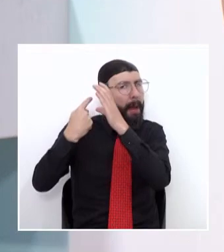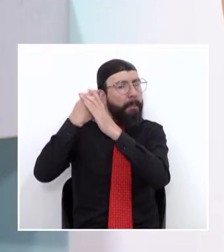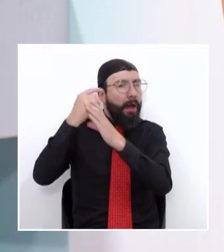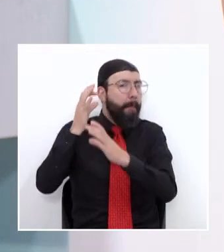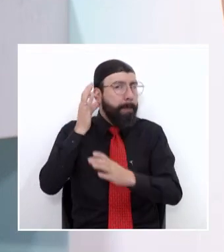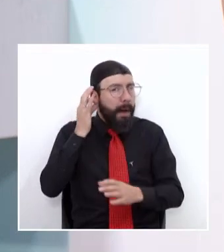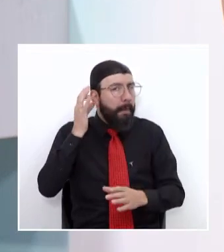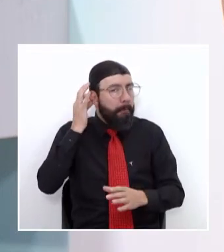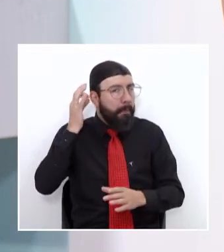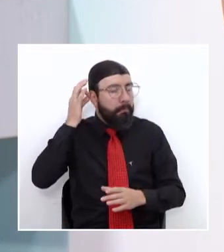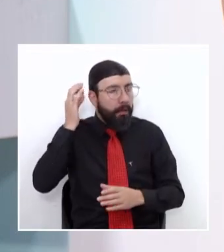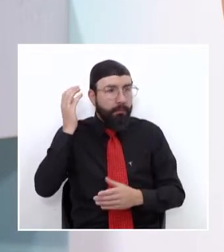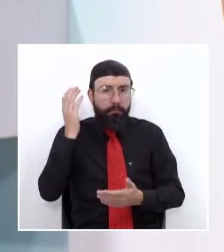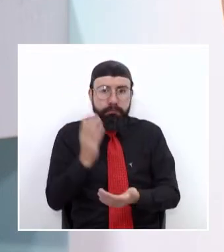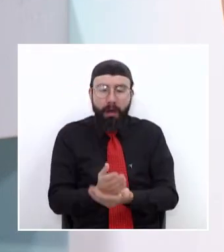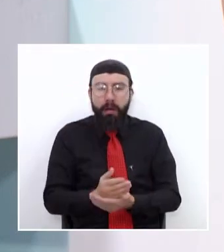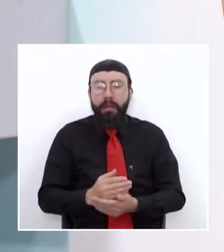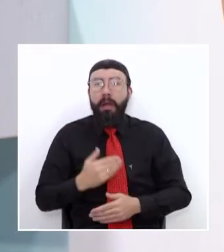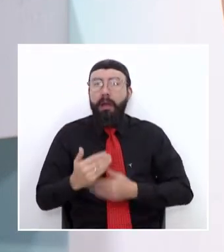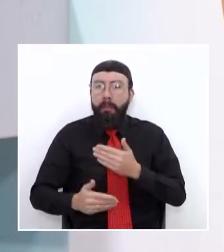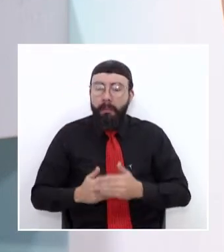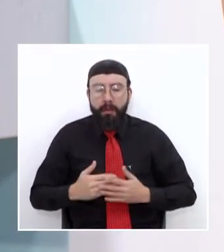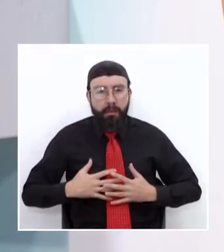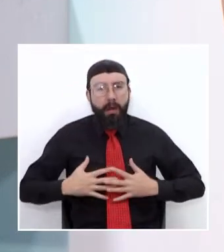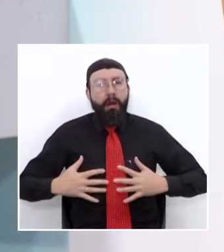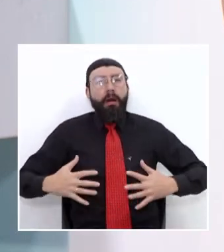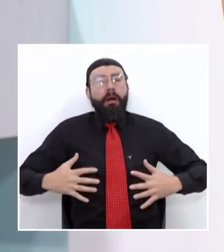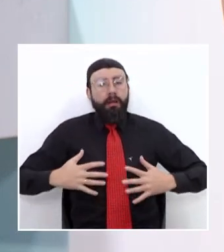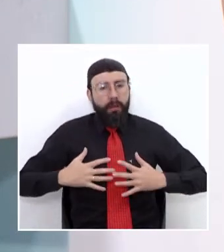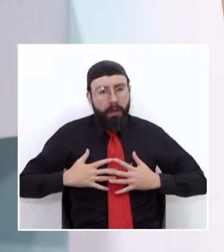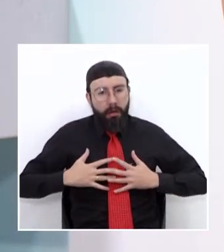crisis asmáticas. Pero pues desde